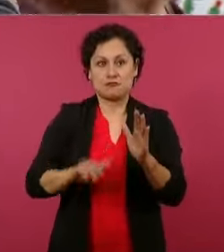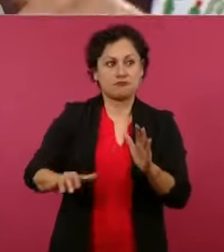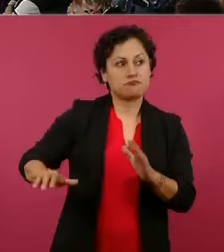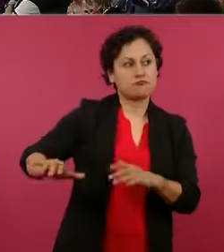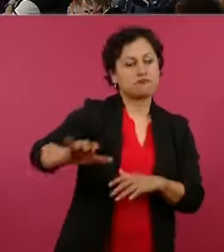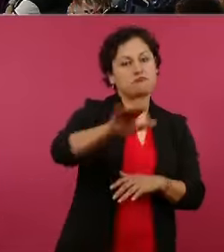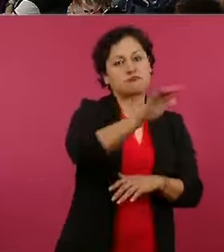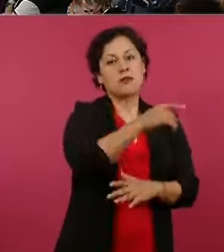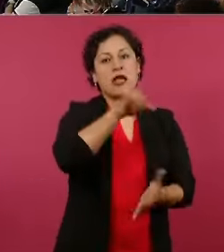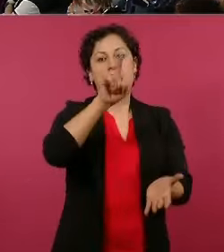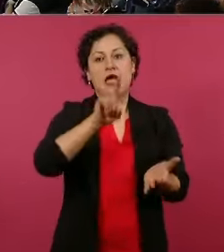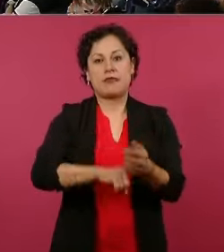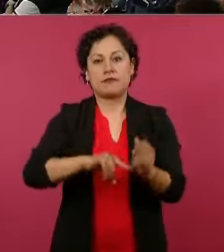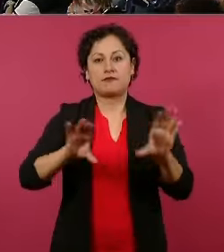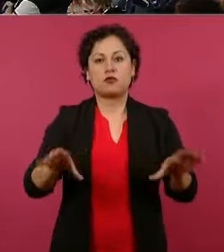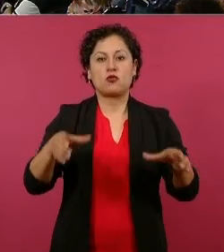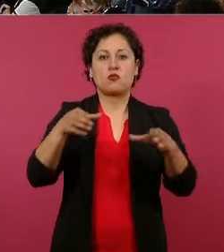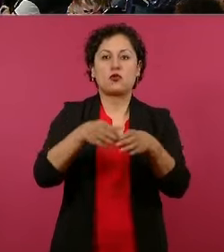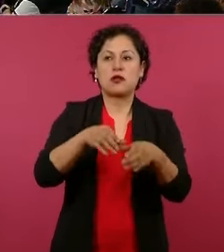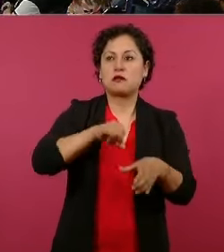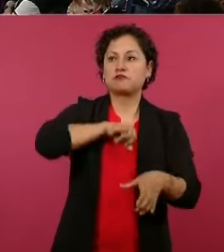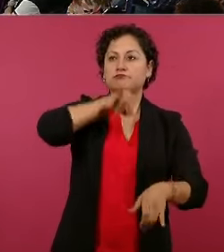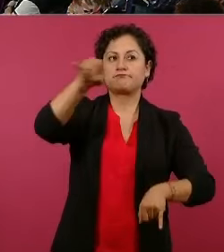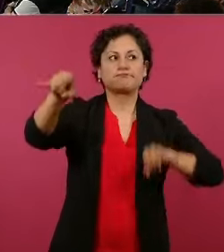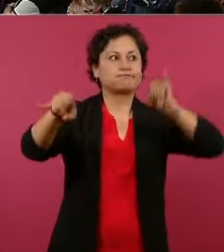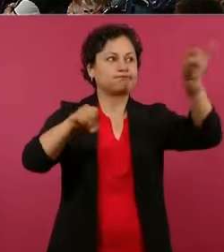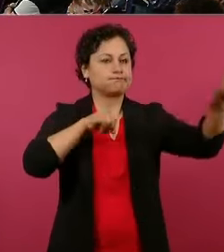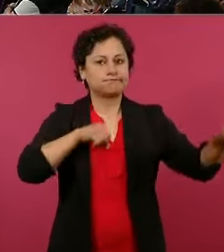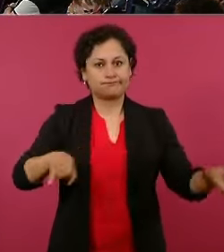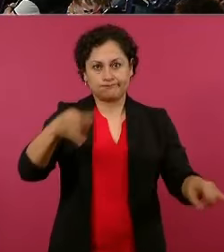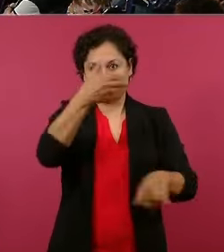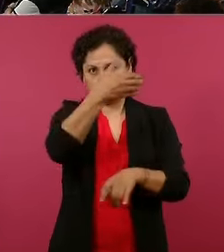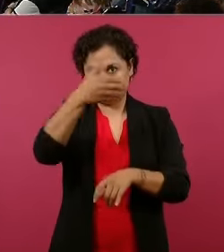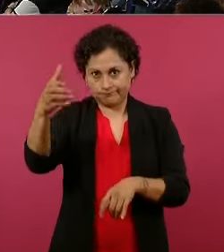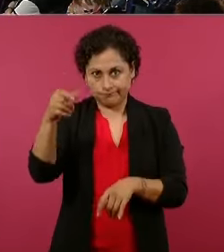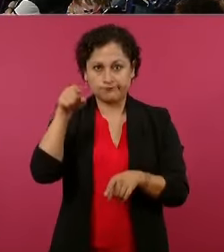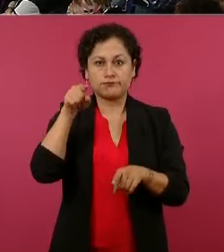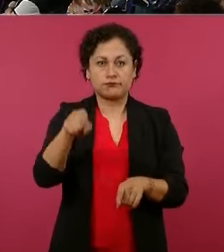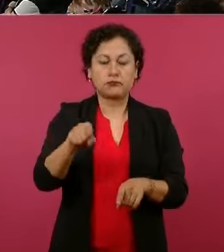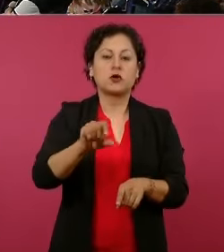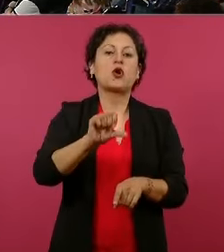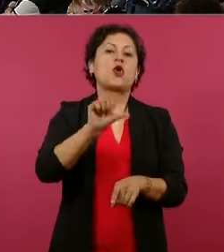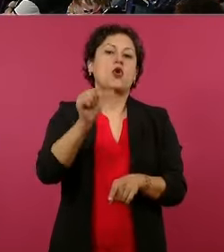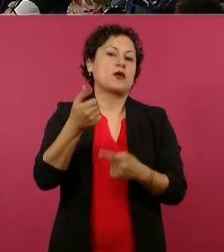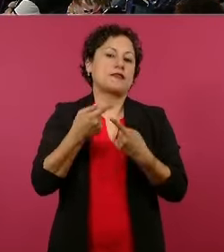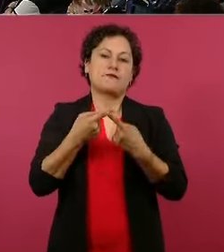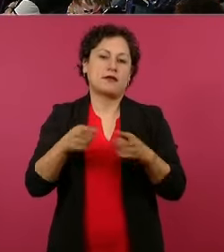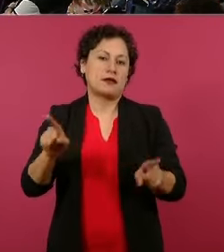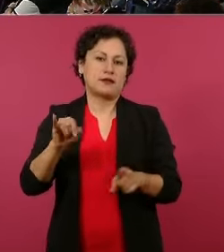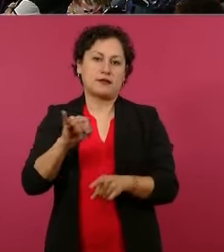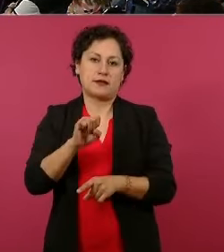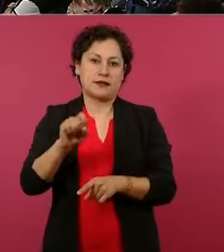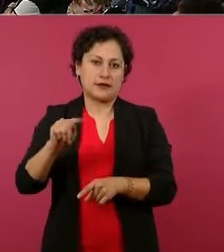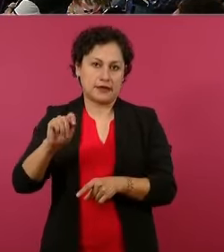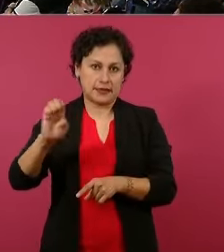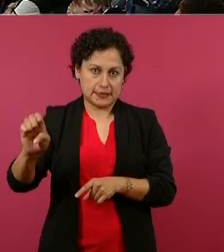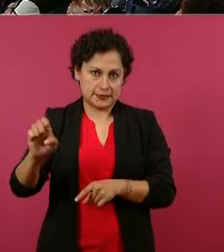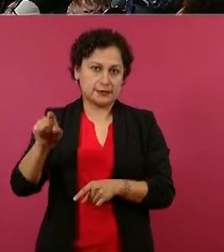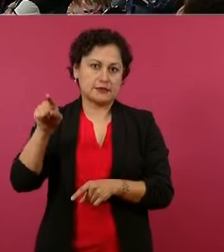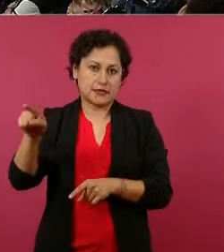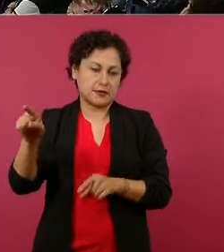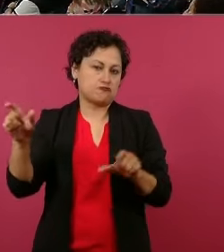Rurales que son mucho más que las clínicas del Iste que las